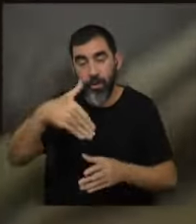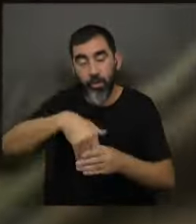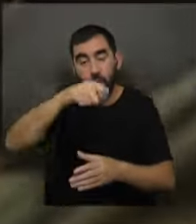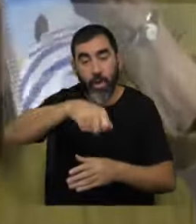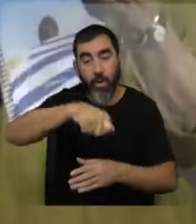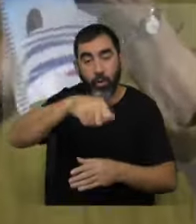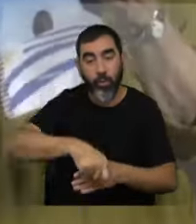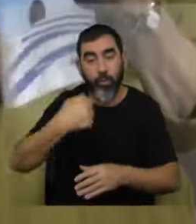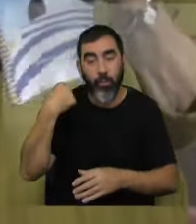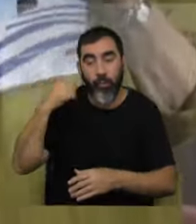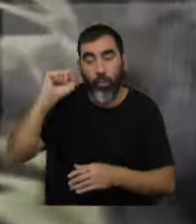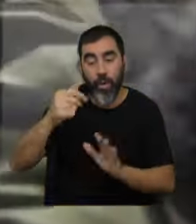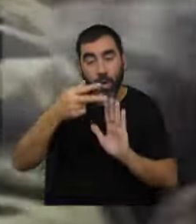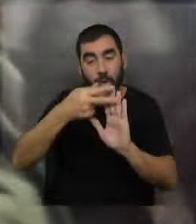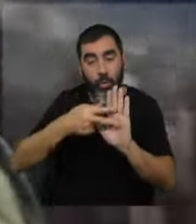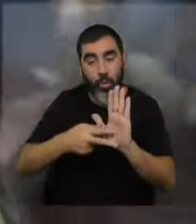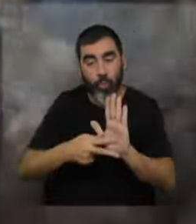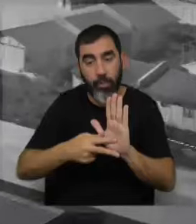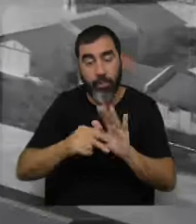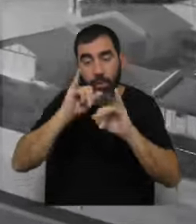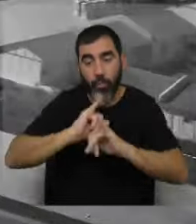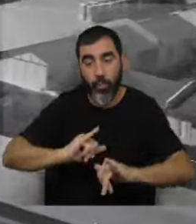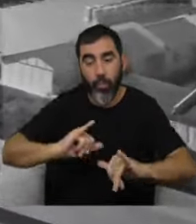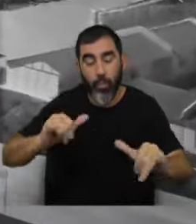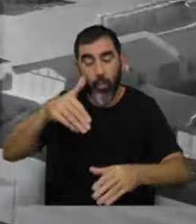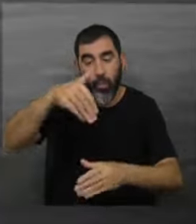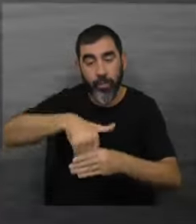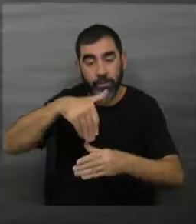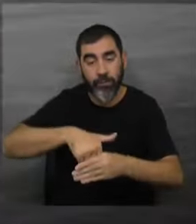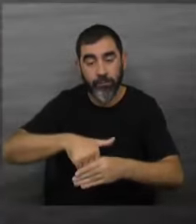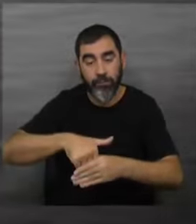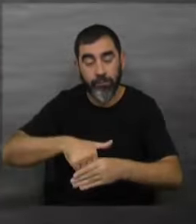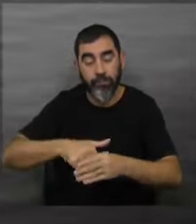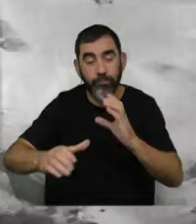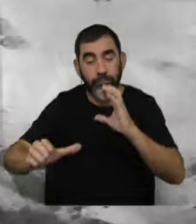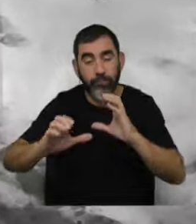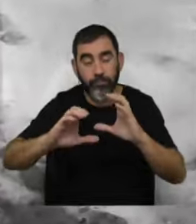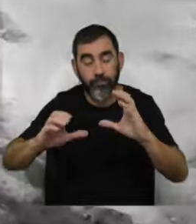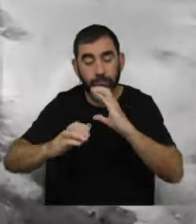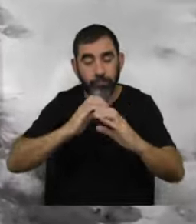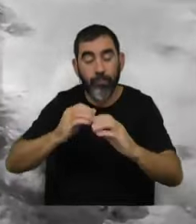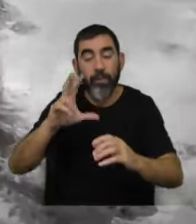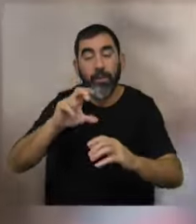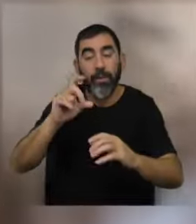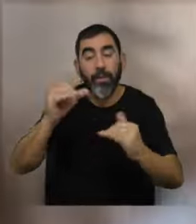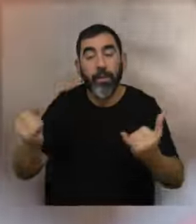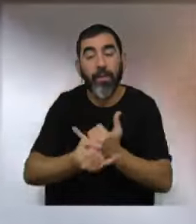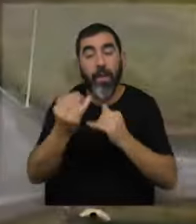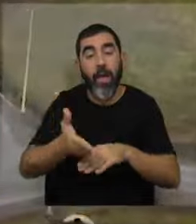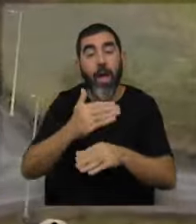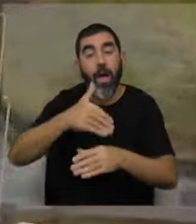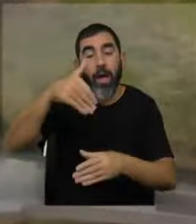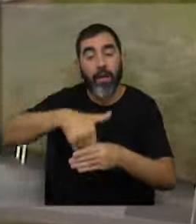electoral por violación de la Norma que habilita la publicidad proselitista en medios electrónicos 30 días antes de las elecciones